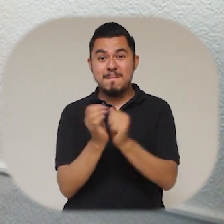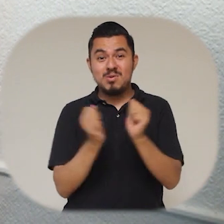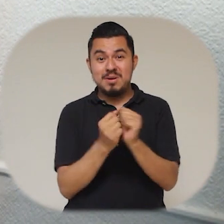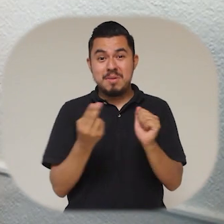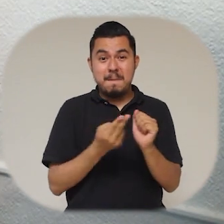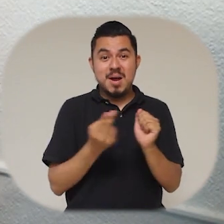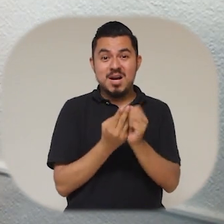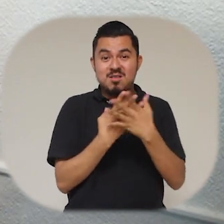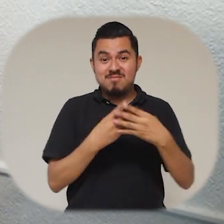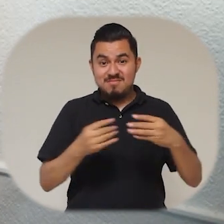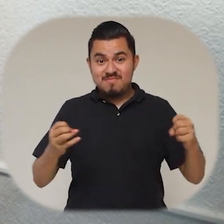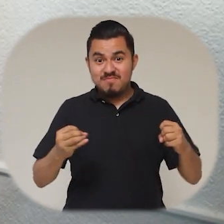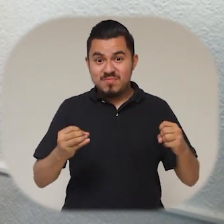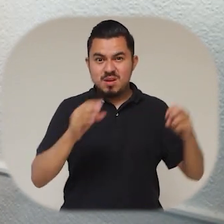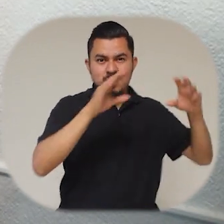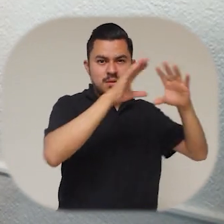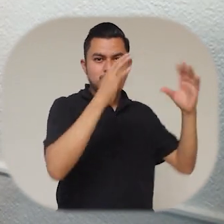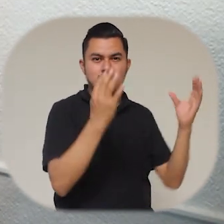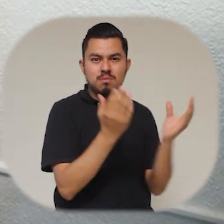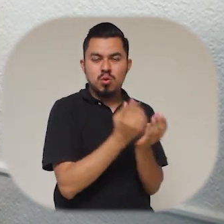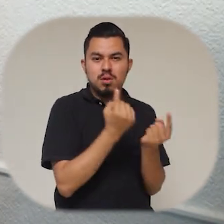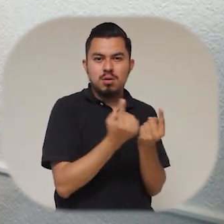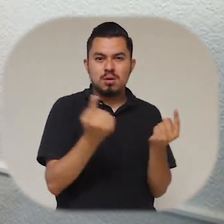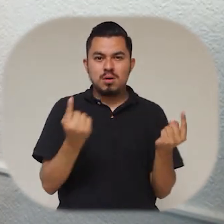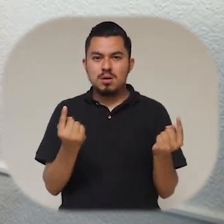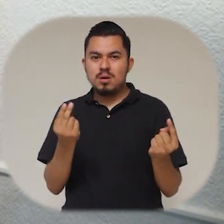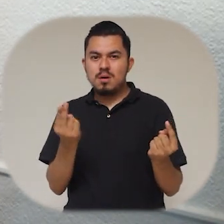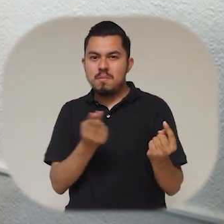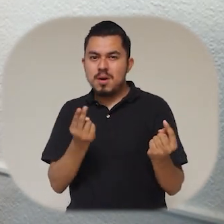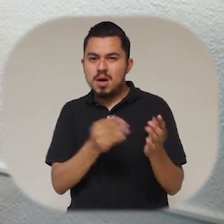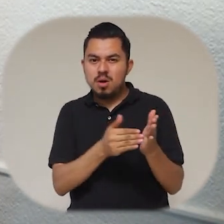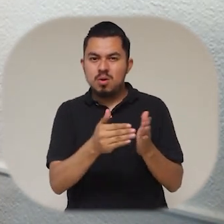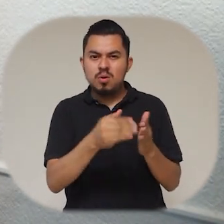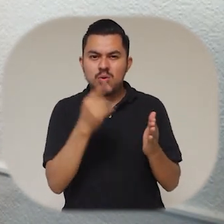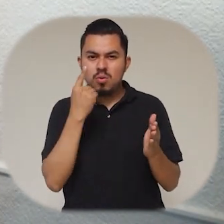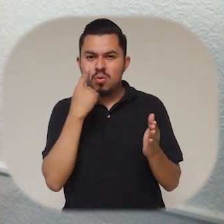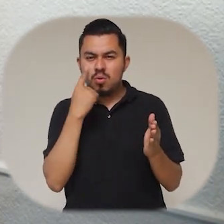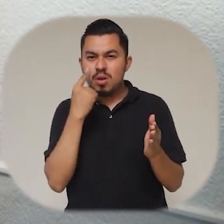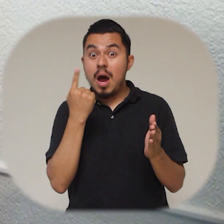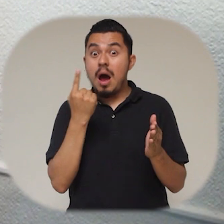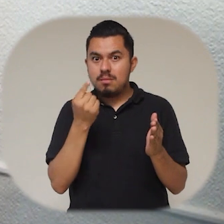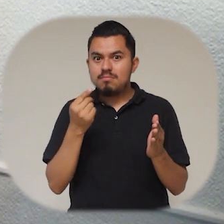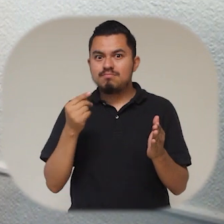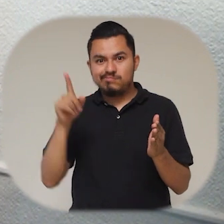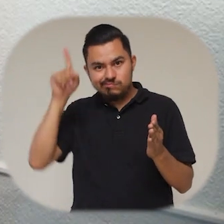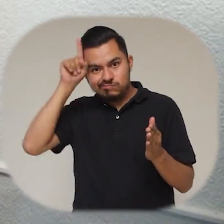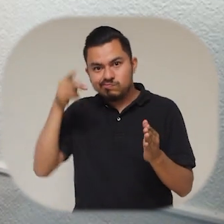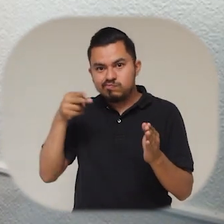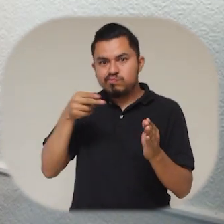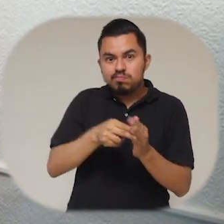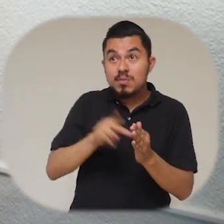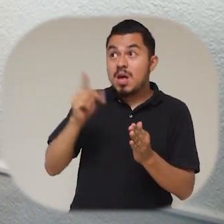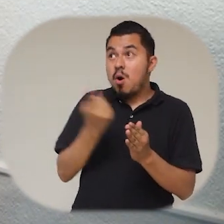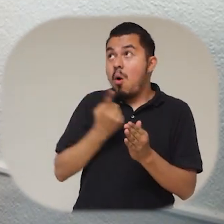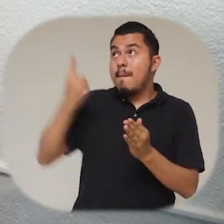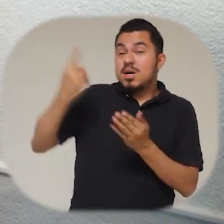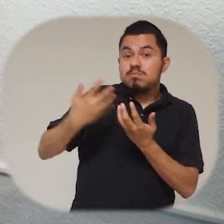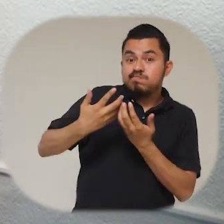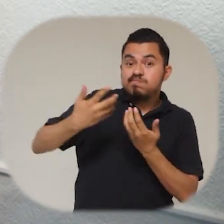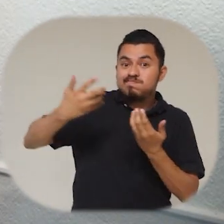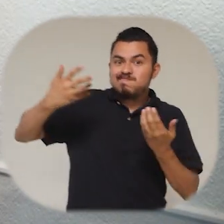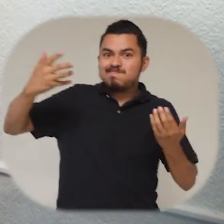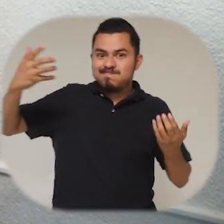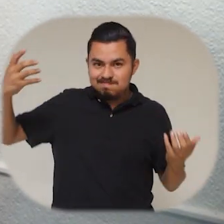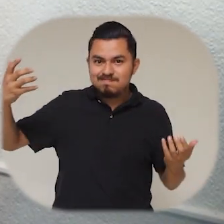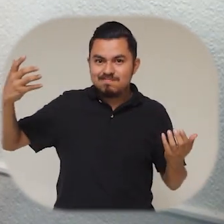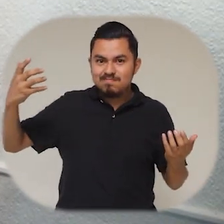fue engañado por Satanás de una forma invisible. Así que Dios constantemente a través del sacerdote nos dice